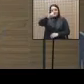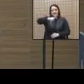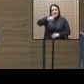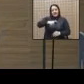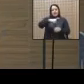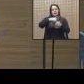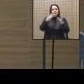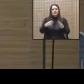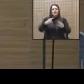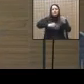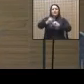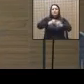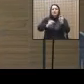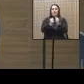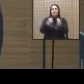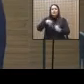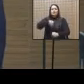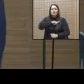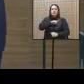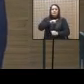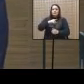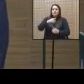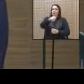aquí negociando con los otros diputados,